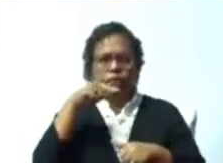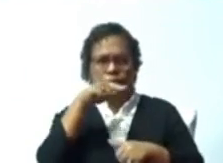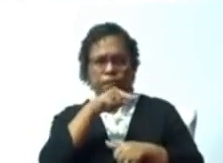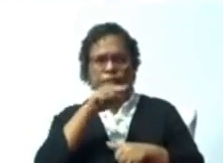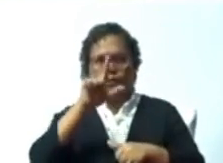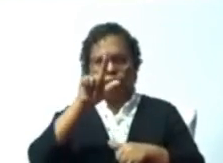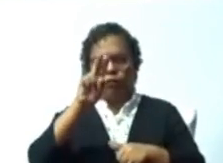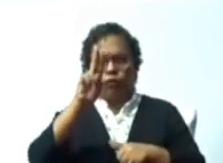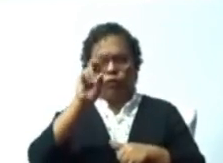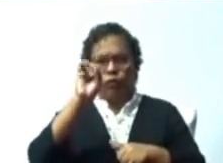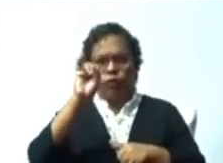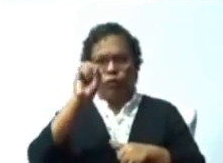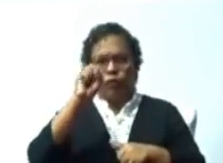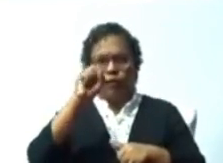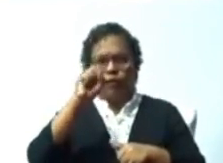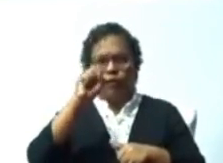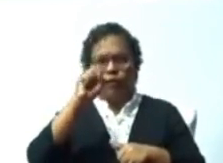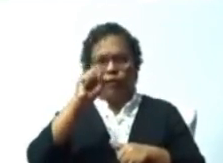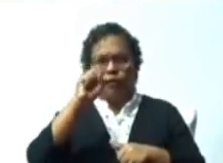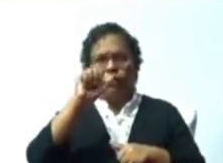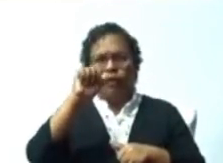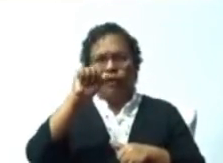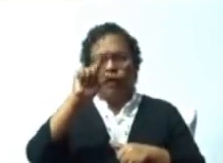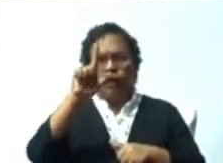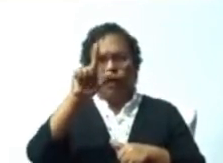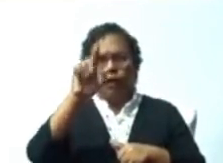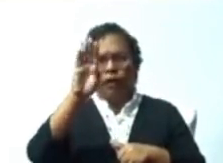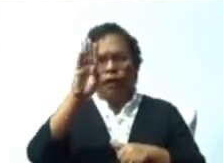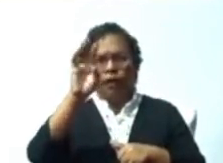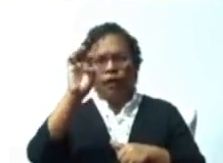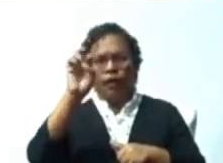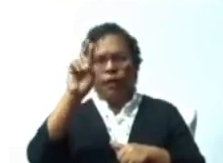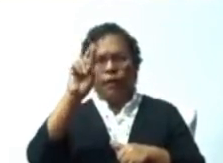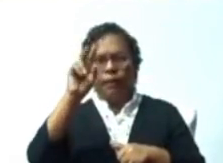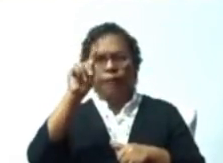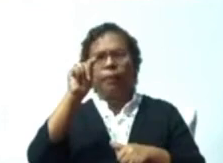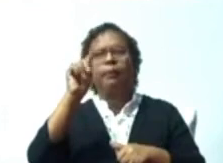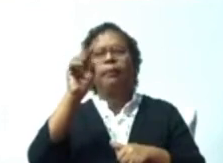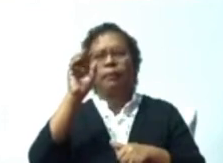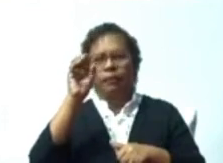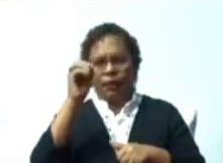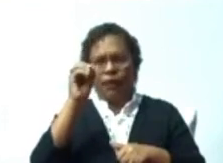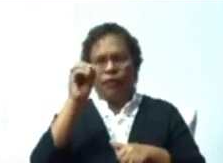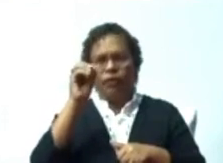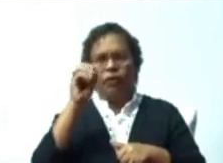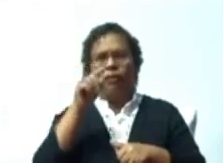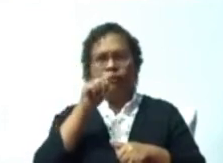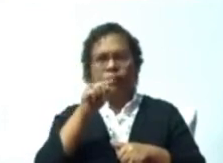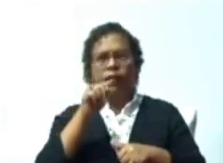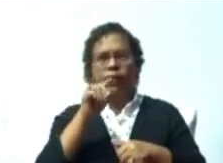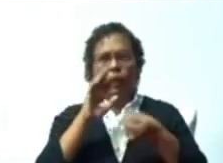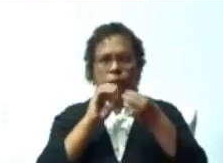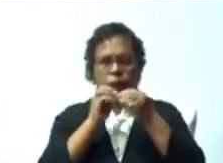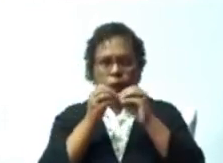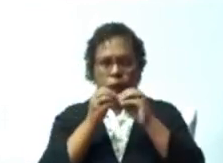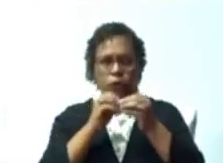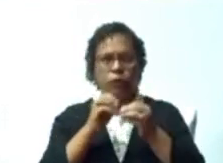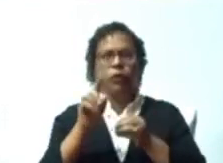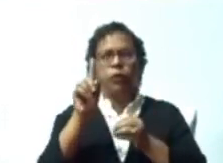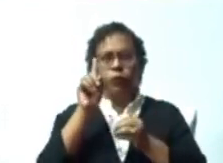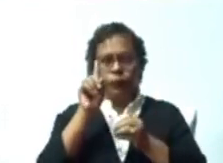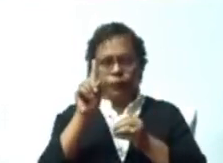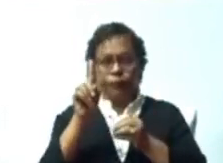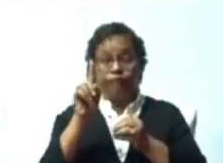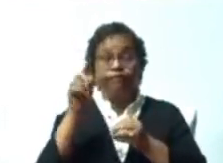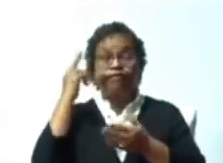Núñez Castro quien enta la posición del primer lugar en en las tres ternas que presenta nuestro secretario